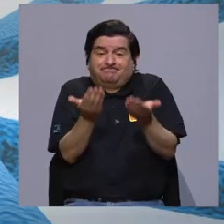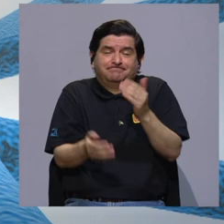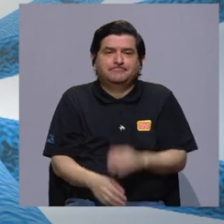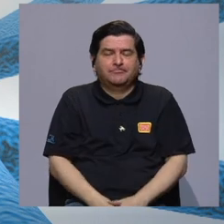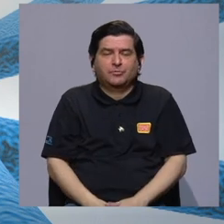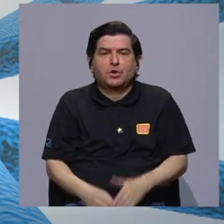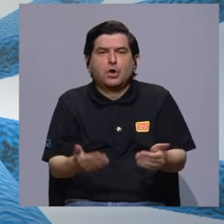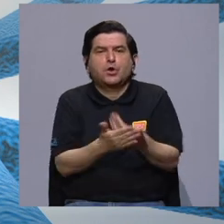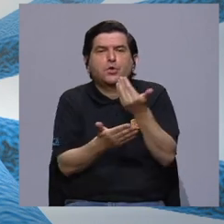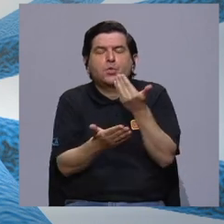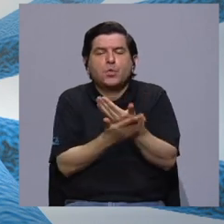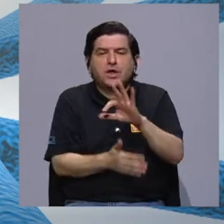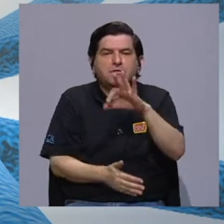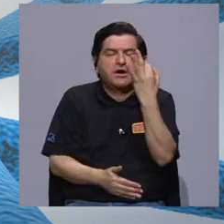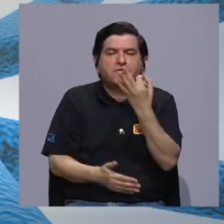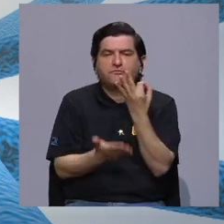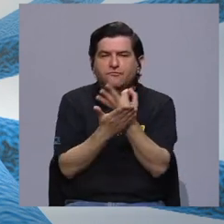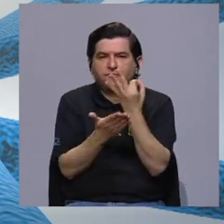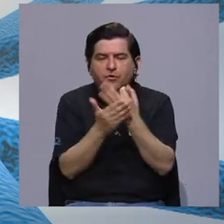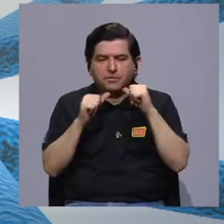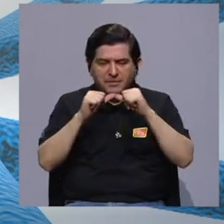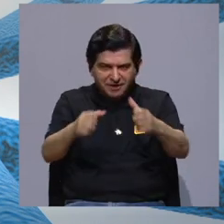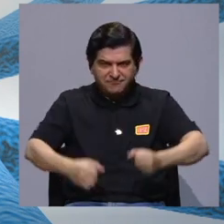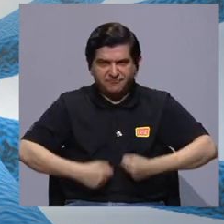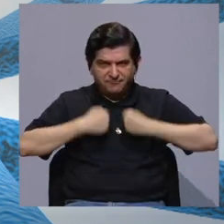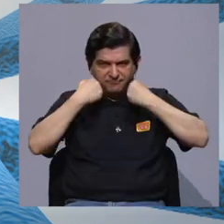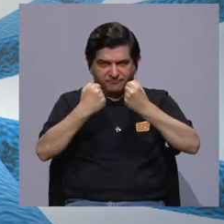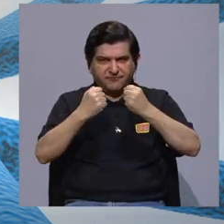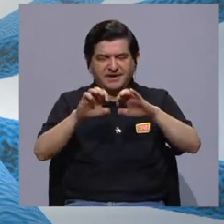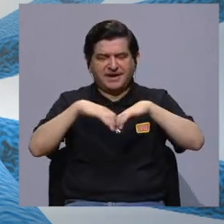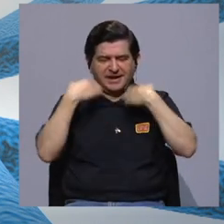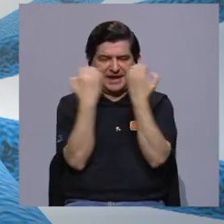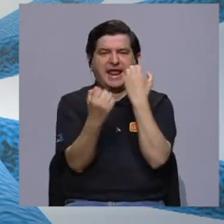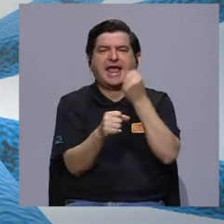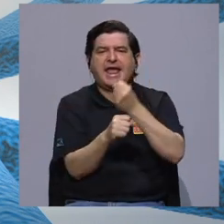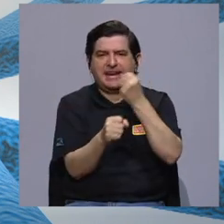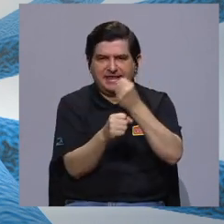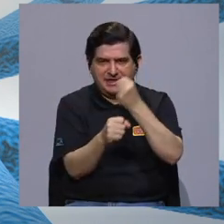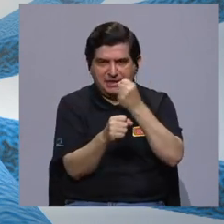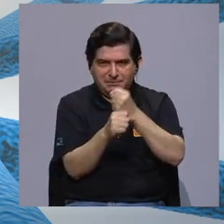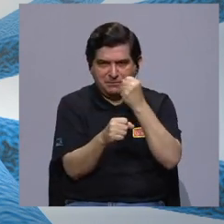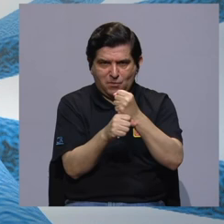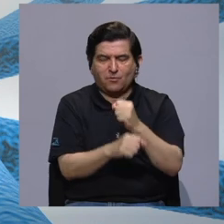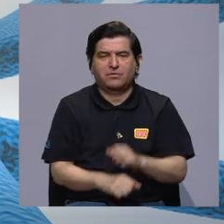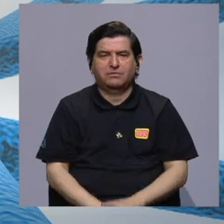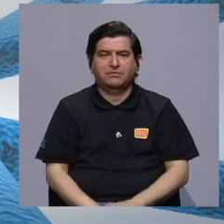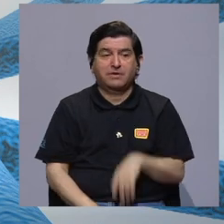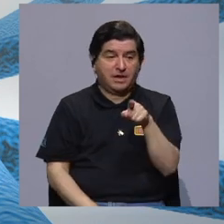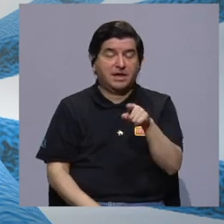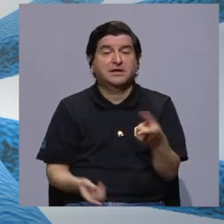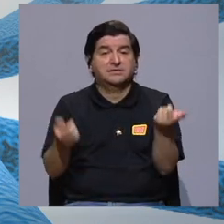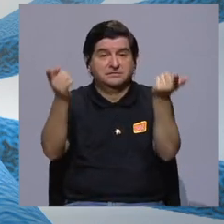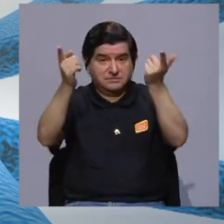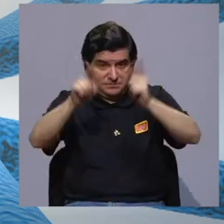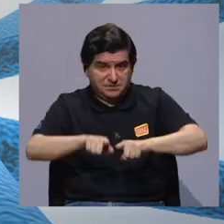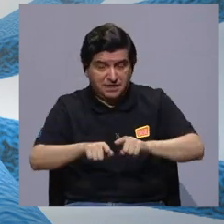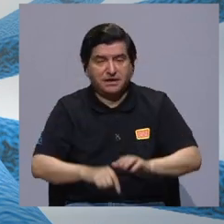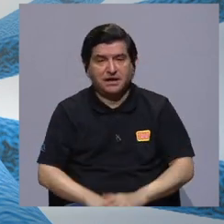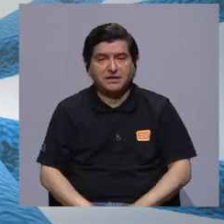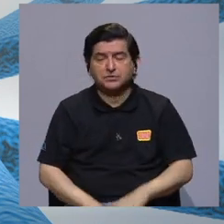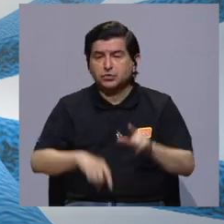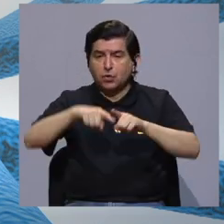eventualmente, buscar nuevas fuentes de financiamiento para seguir fortaleciendo el equipo de trabajo, el cual es